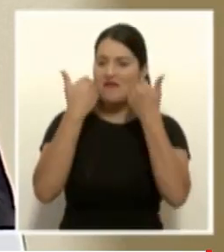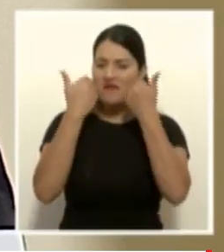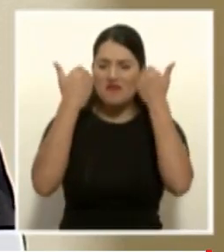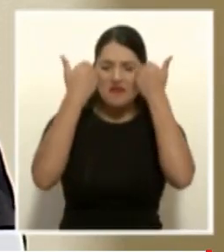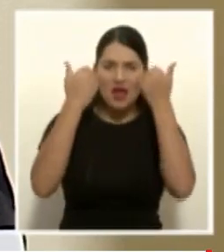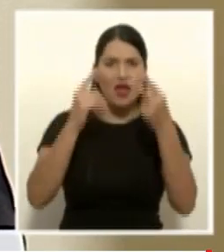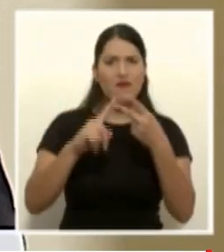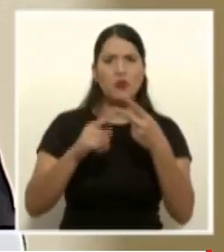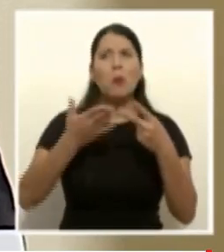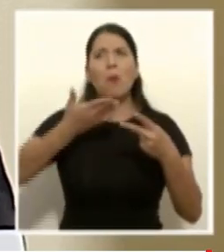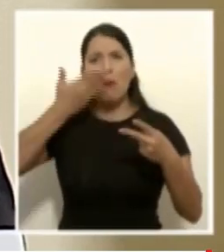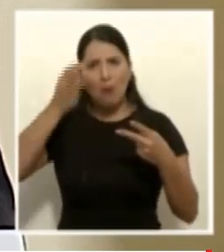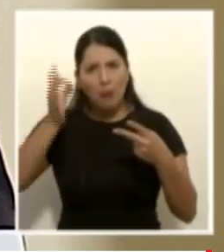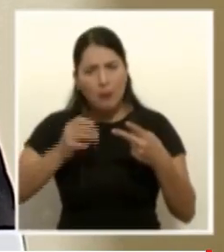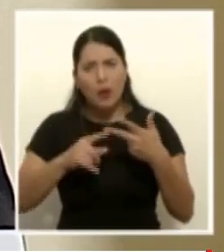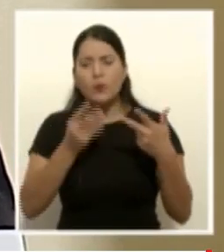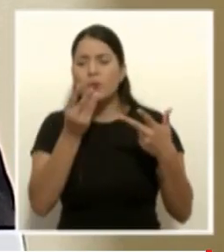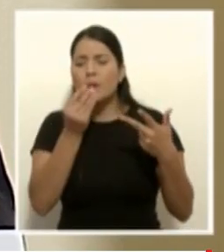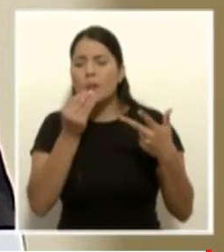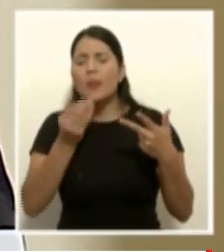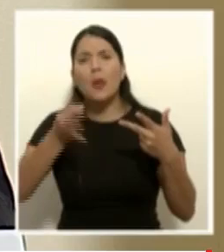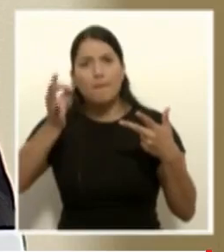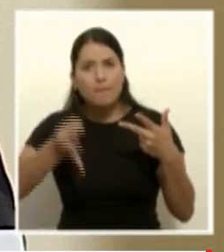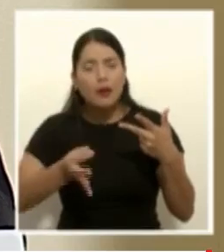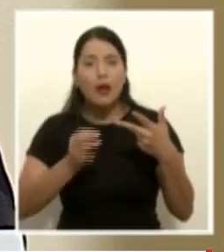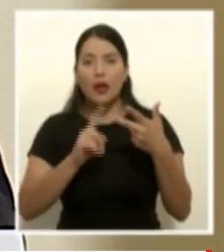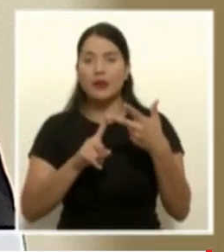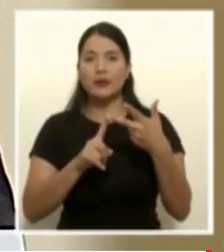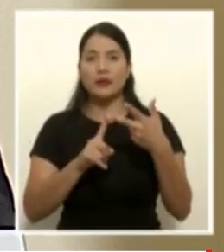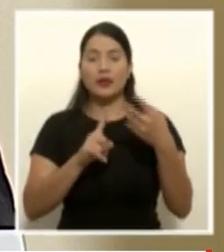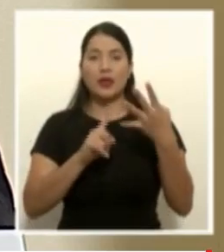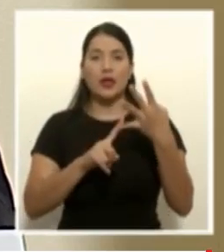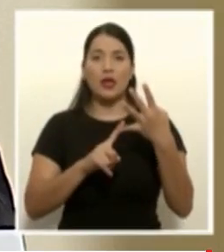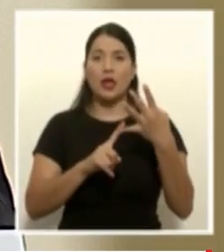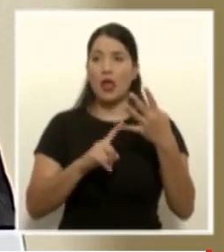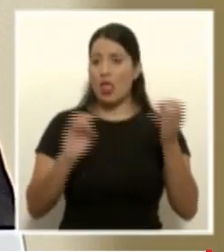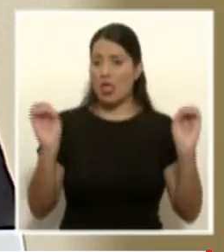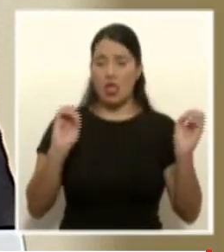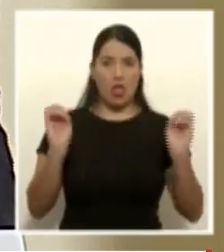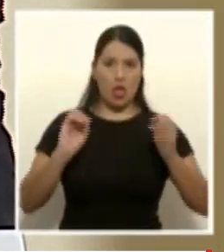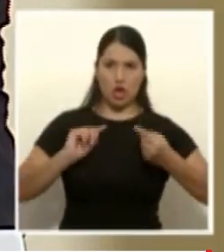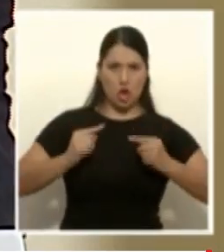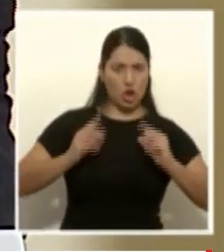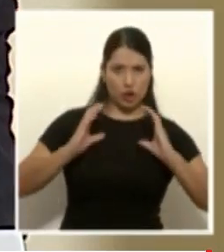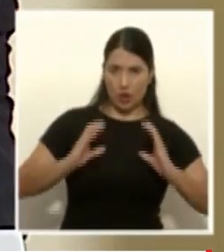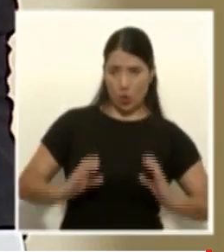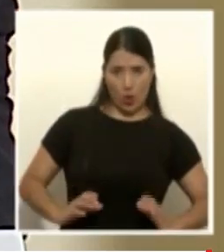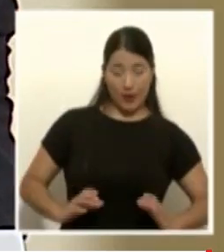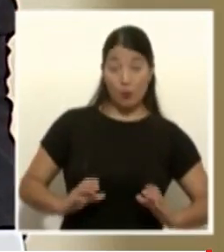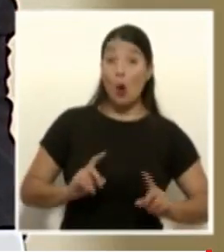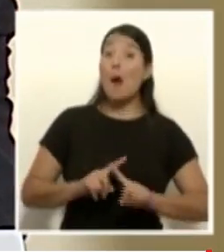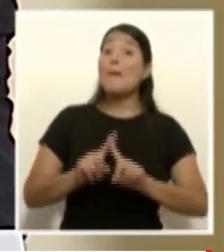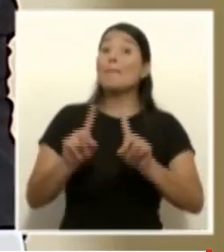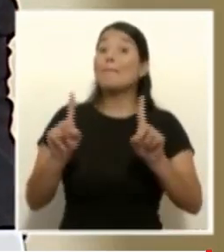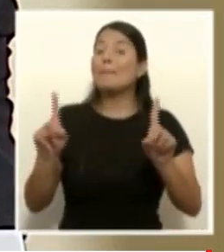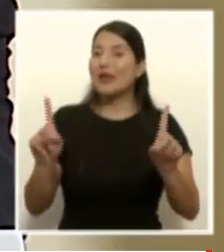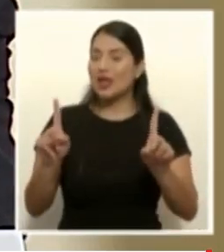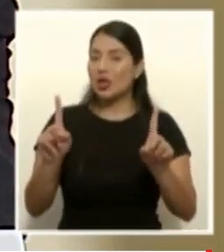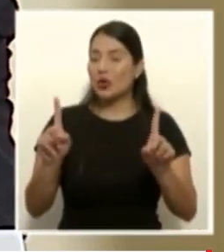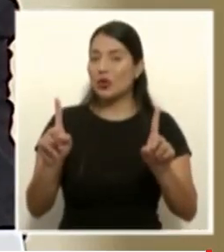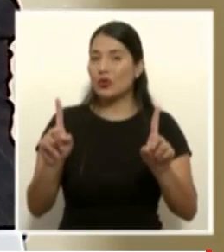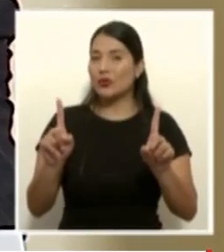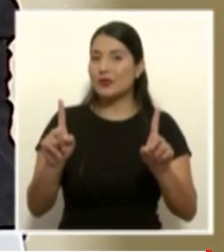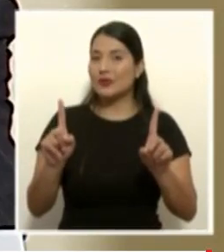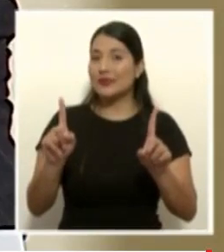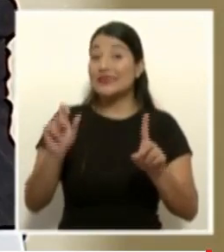el olfato ni el sabor, no tiene tal vez dolor de cuerpo, pero tiene una complicación